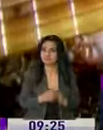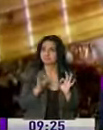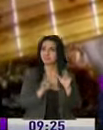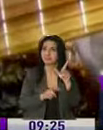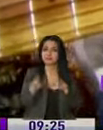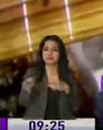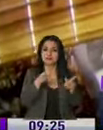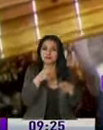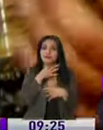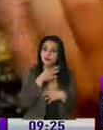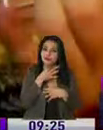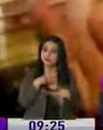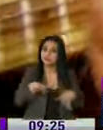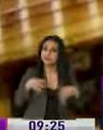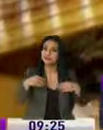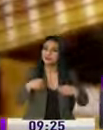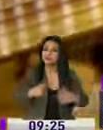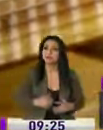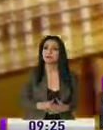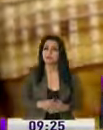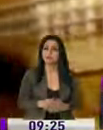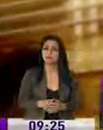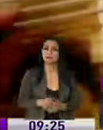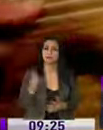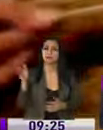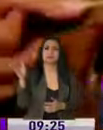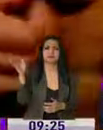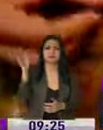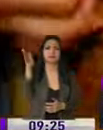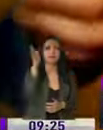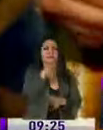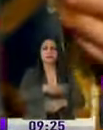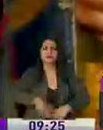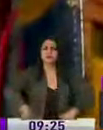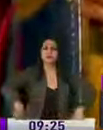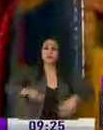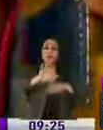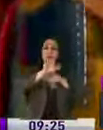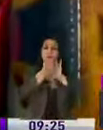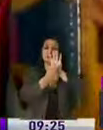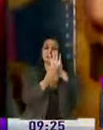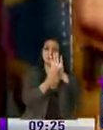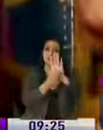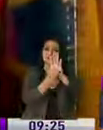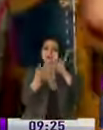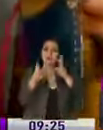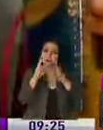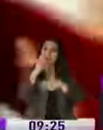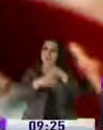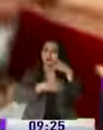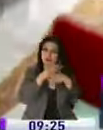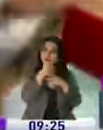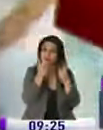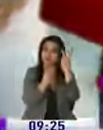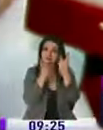aceptado. A tal punto que ha recorrido cada rincón de nuestro país y muchas partes del